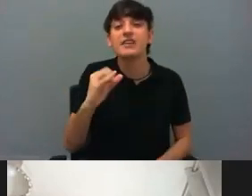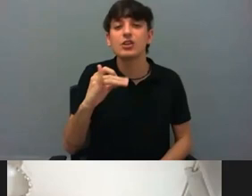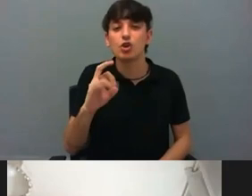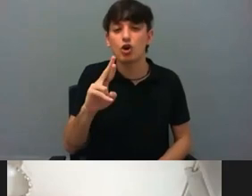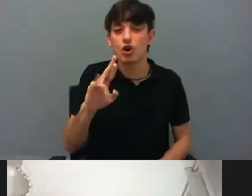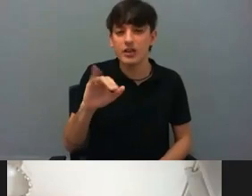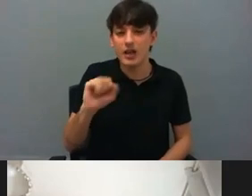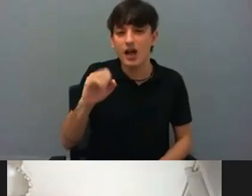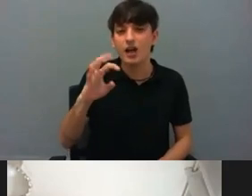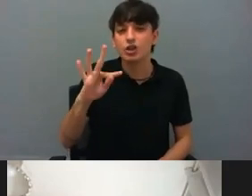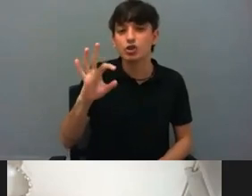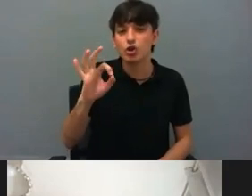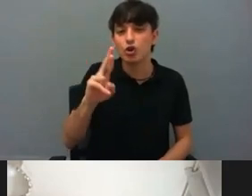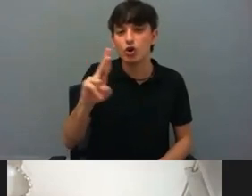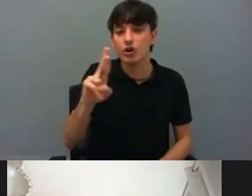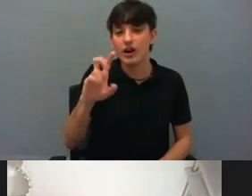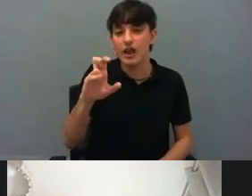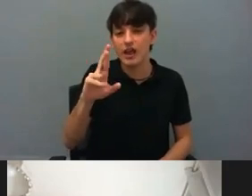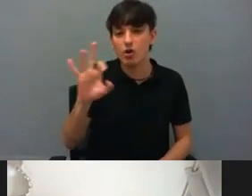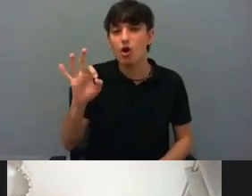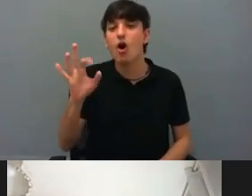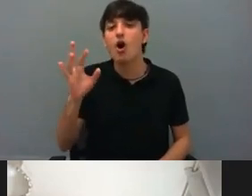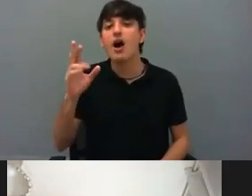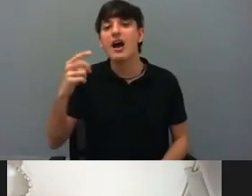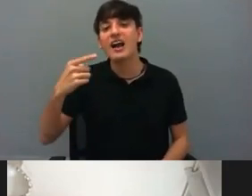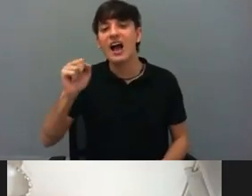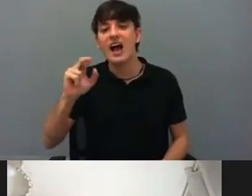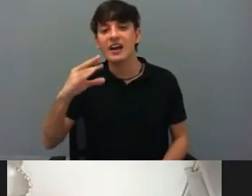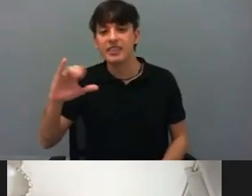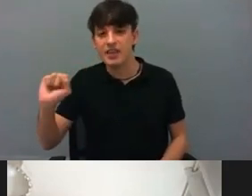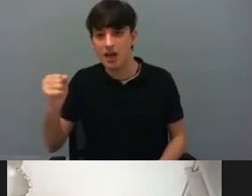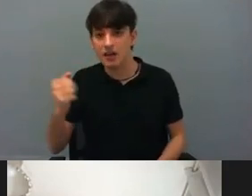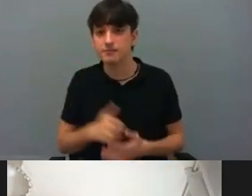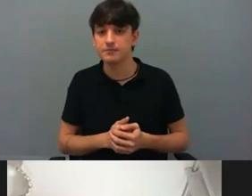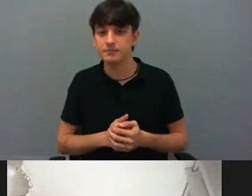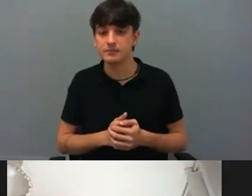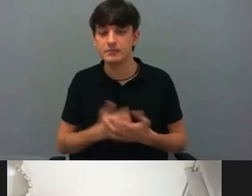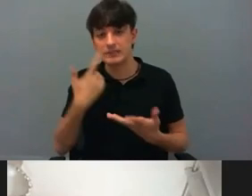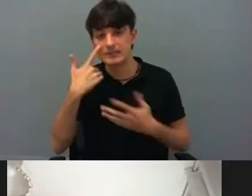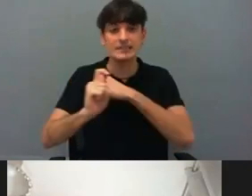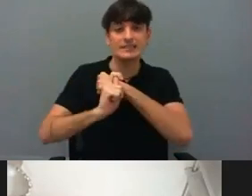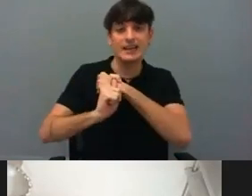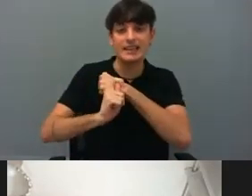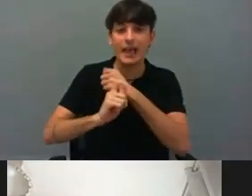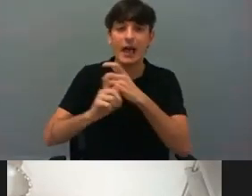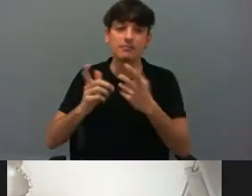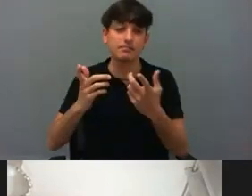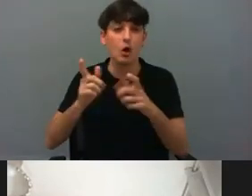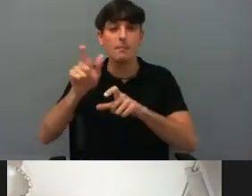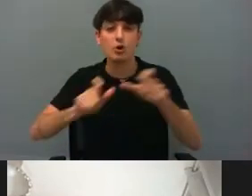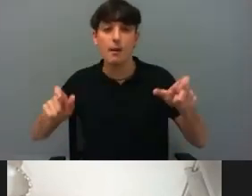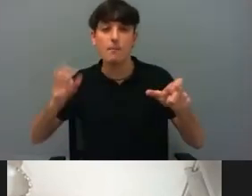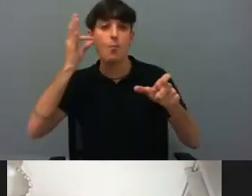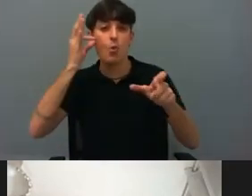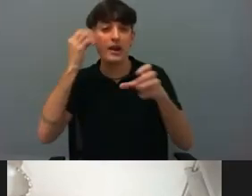o sea, que va en la línea de lo que estamos comentando, ¿no? A los dilemas y estrategias que las mujeres que